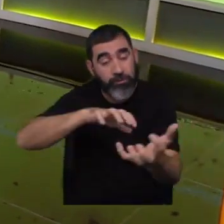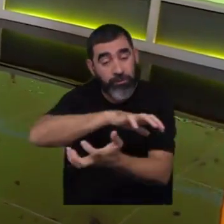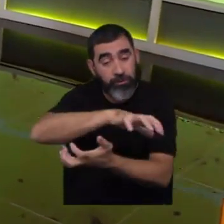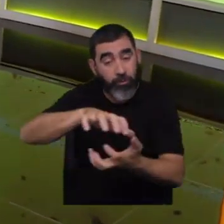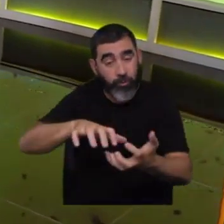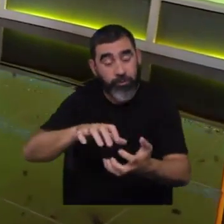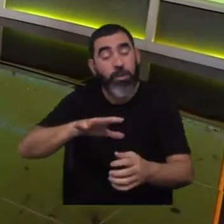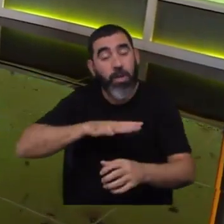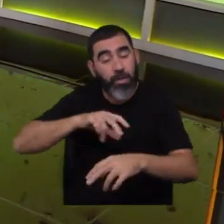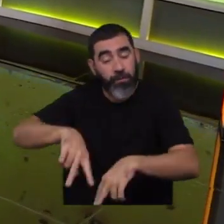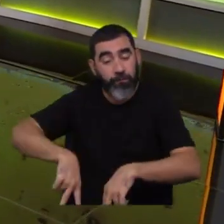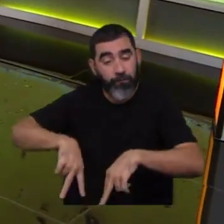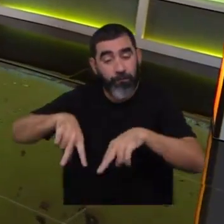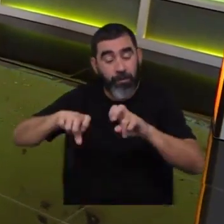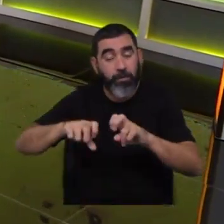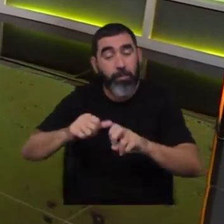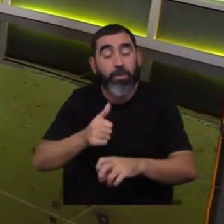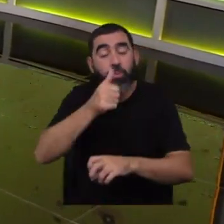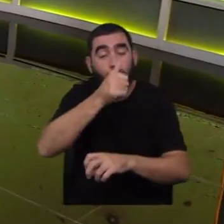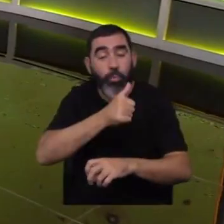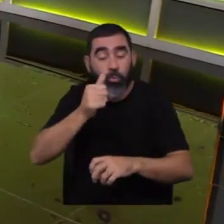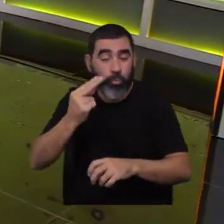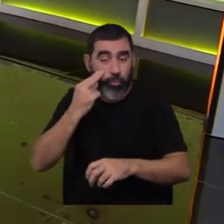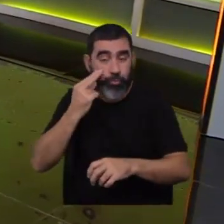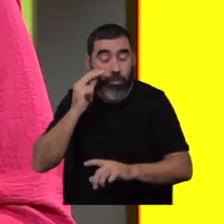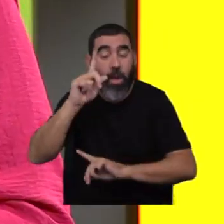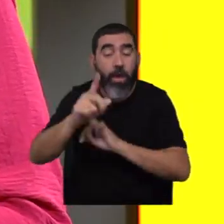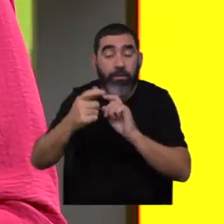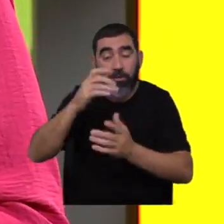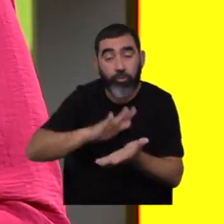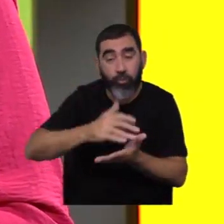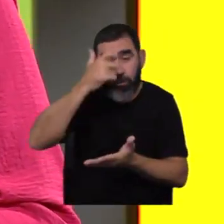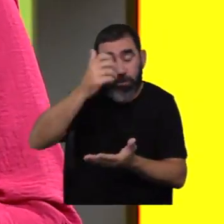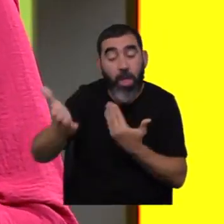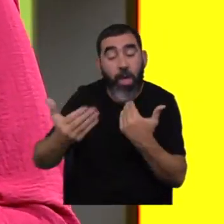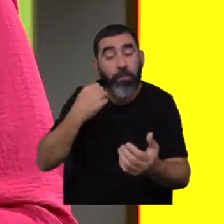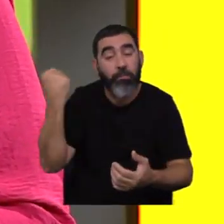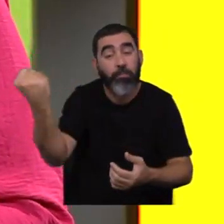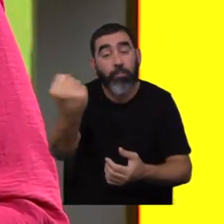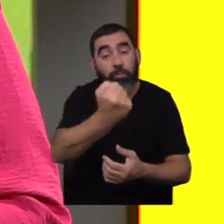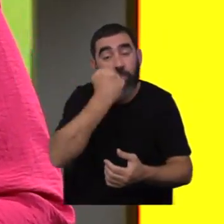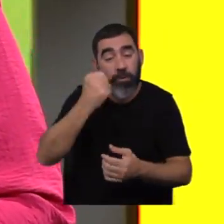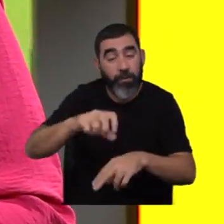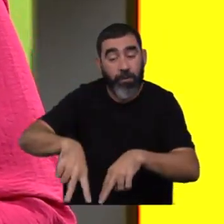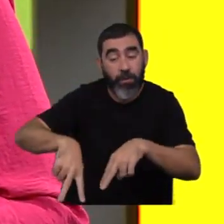hay investigaciones sobre este tema para tratar de reducir los riesgos. Sí, muchas veces en Sobreciencia hablamos de la importancia, obviamente, de la